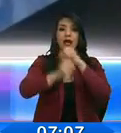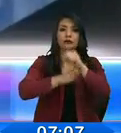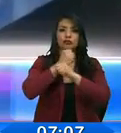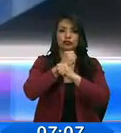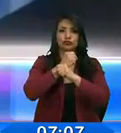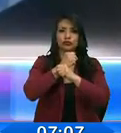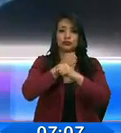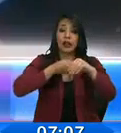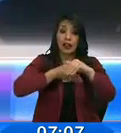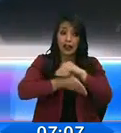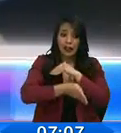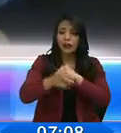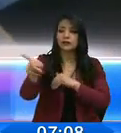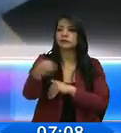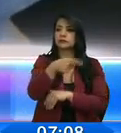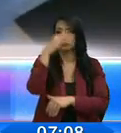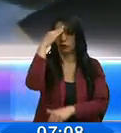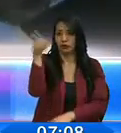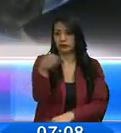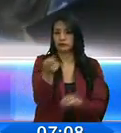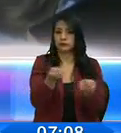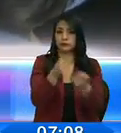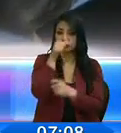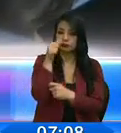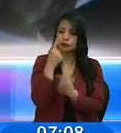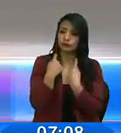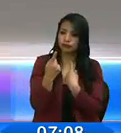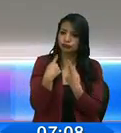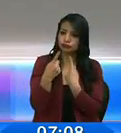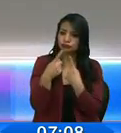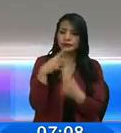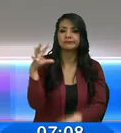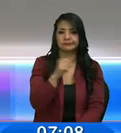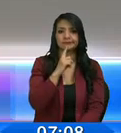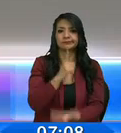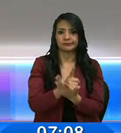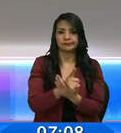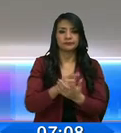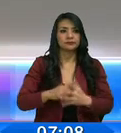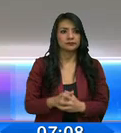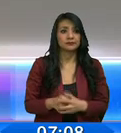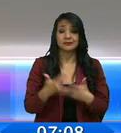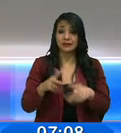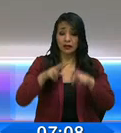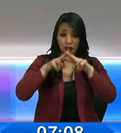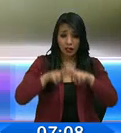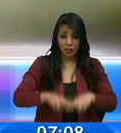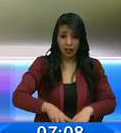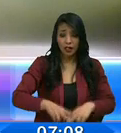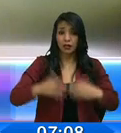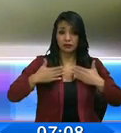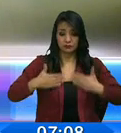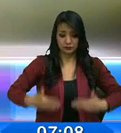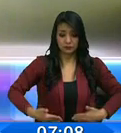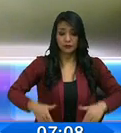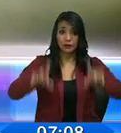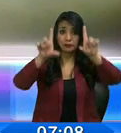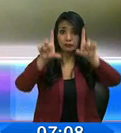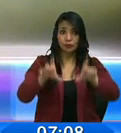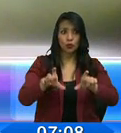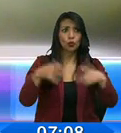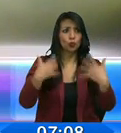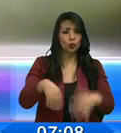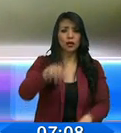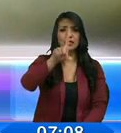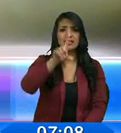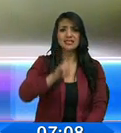una entrevista realizada por uno de los agentes antinarcóticos. Las sospechas resultaron ciertas después de que se realizara el examen respectivo, pues tenía 107